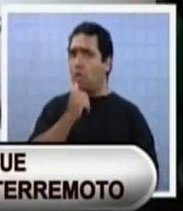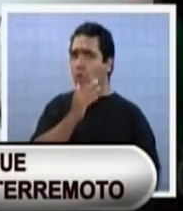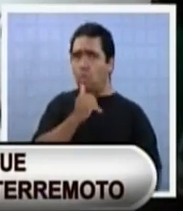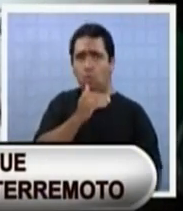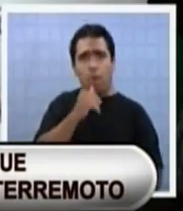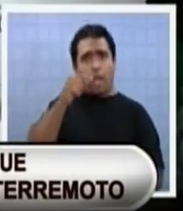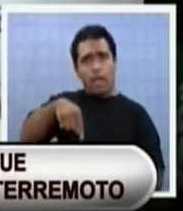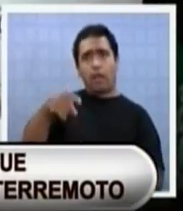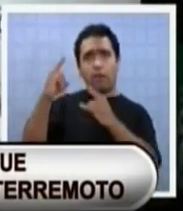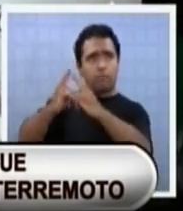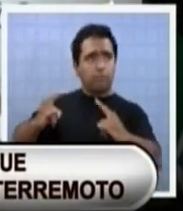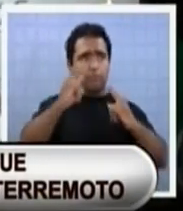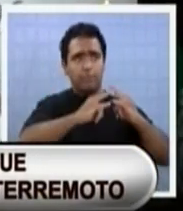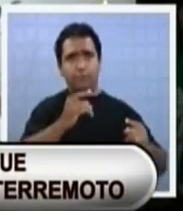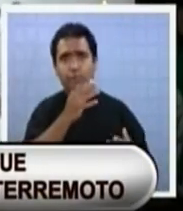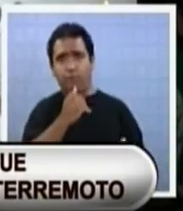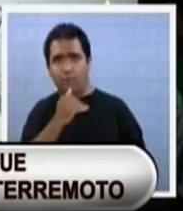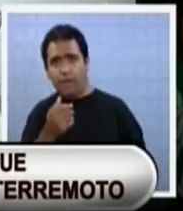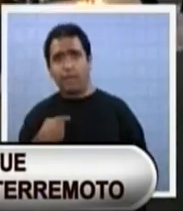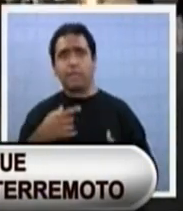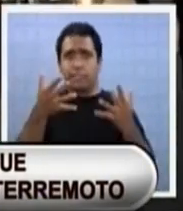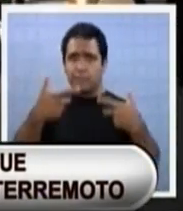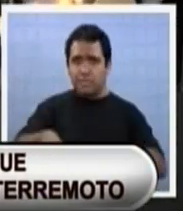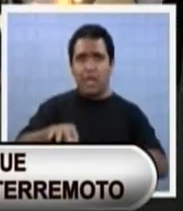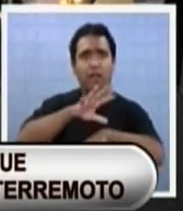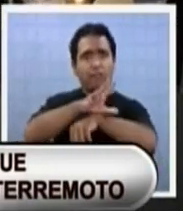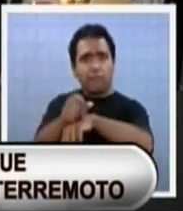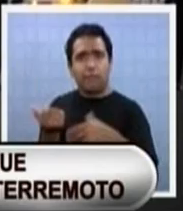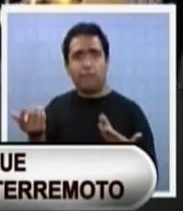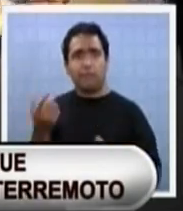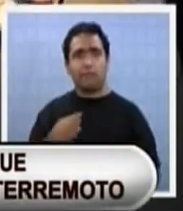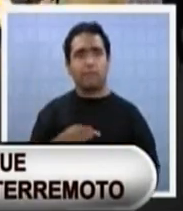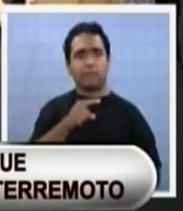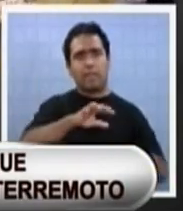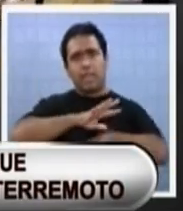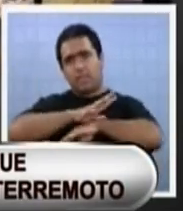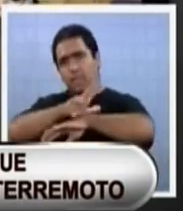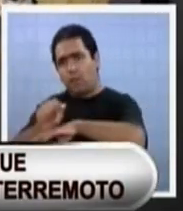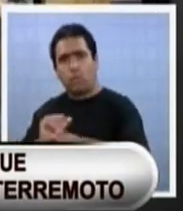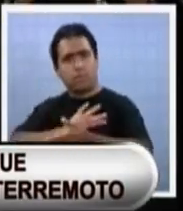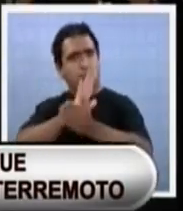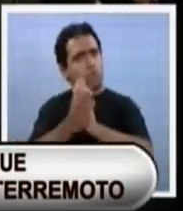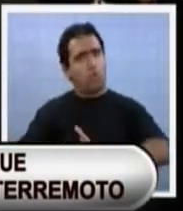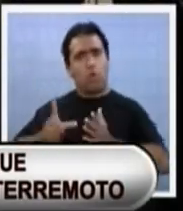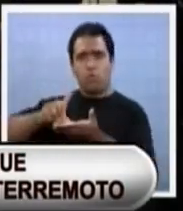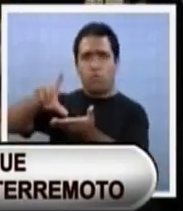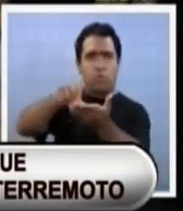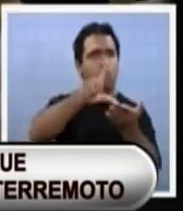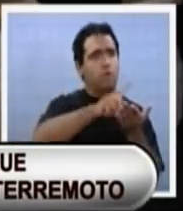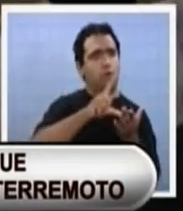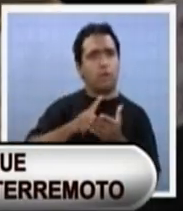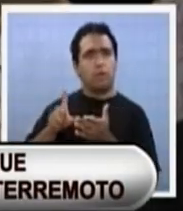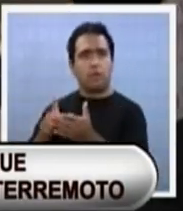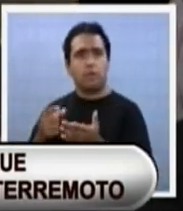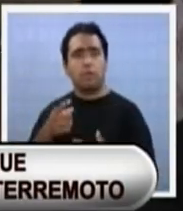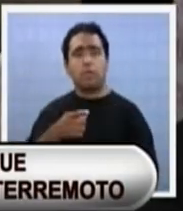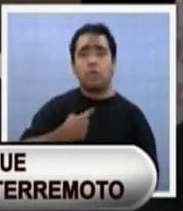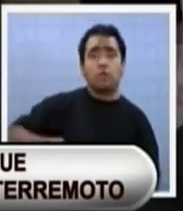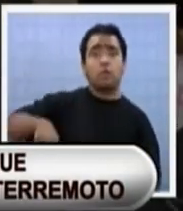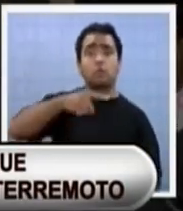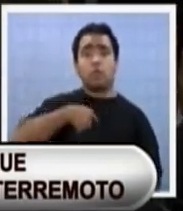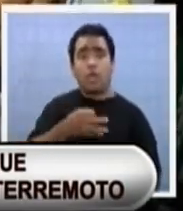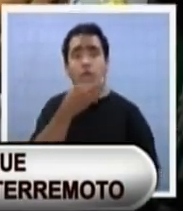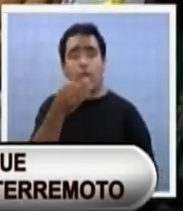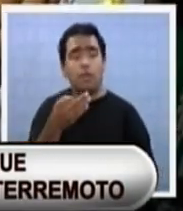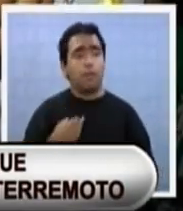no ha habido ninguna barrio emergencia y han sufrido robo. La delincuencia sabemos que está desatada en todos lados y nosotros no podemos decir que si viene